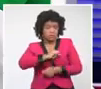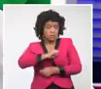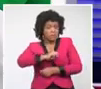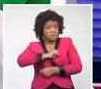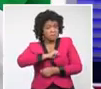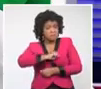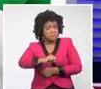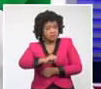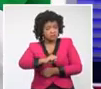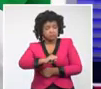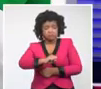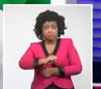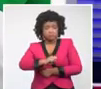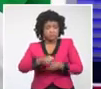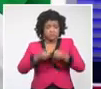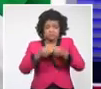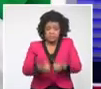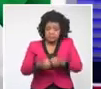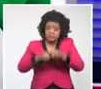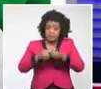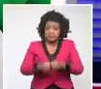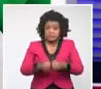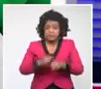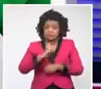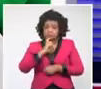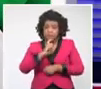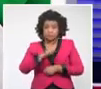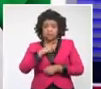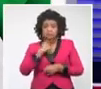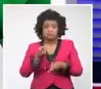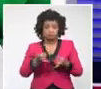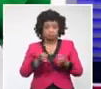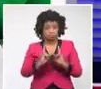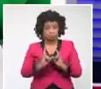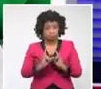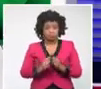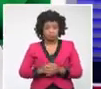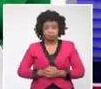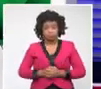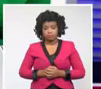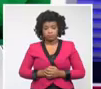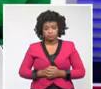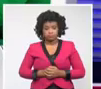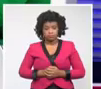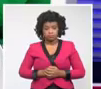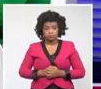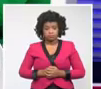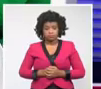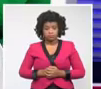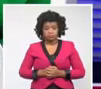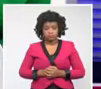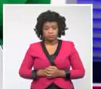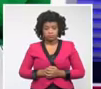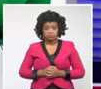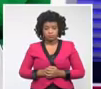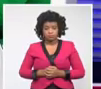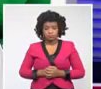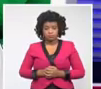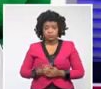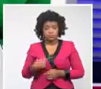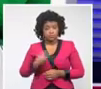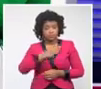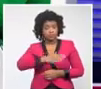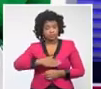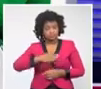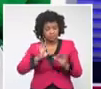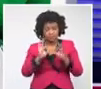la cual tampoco fue posible su reanimación, no obstante las maniobras que se aplicaron. Nuestras condolencias nuevamente